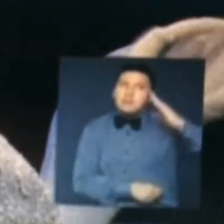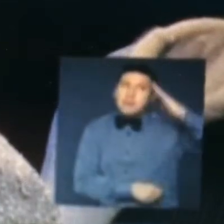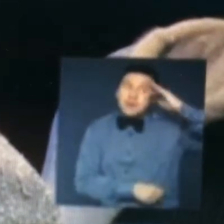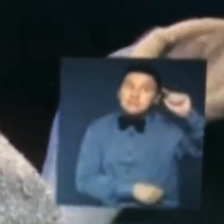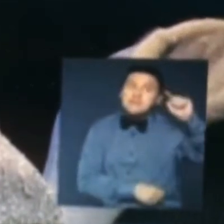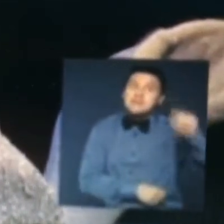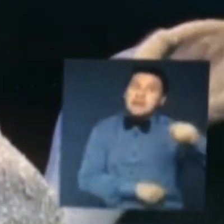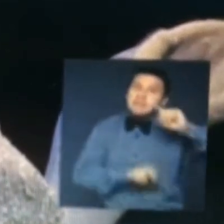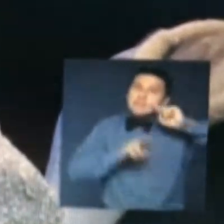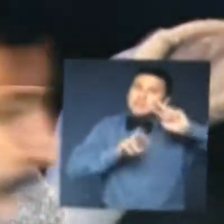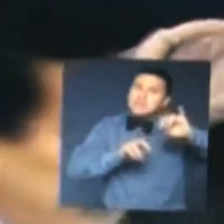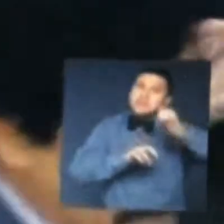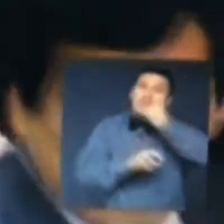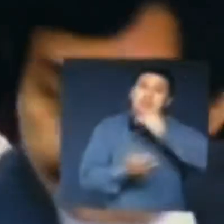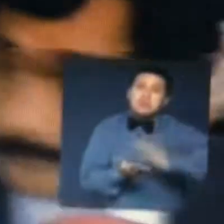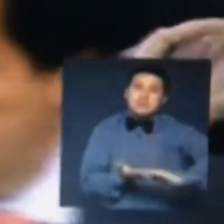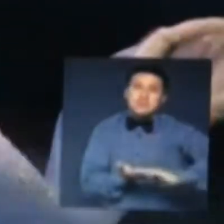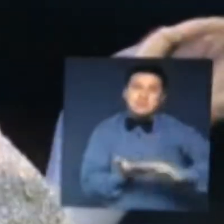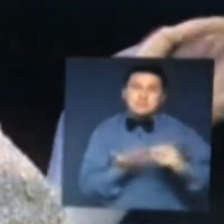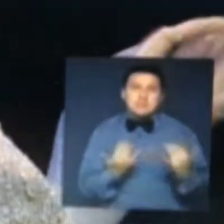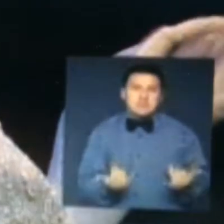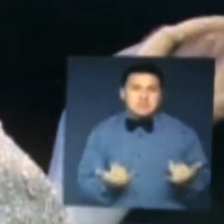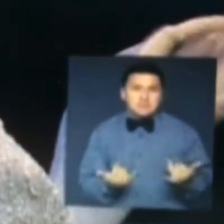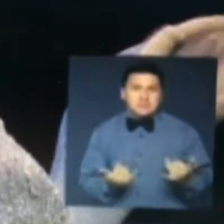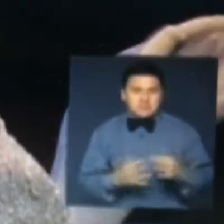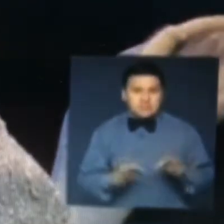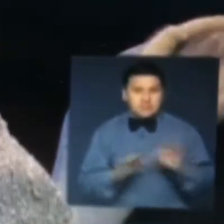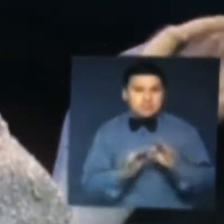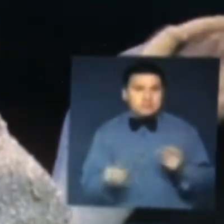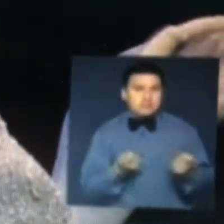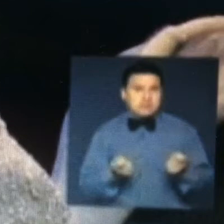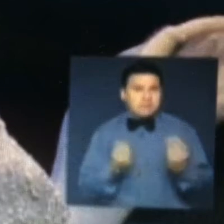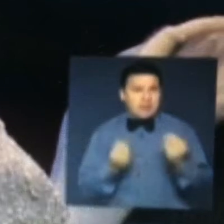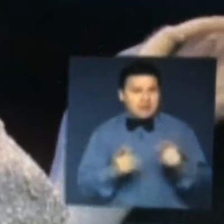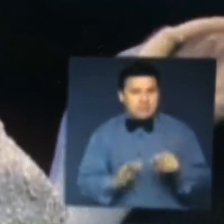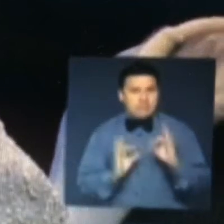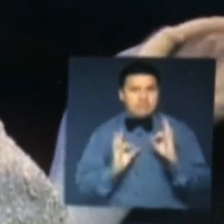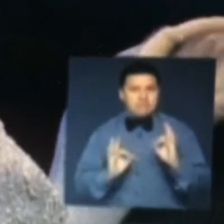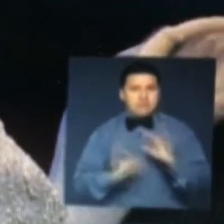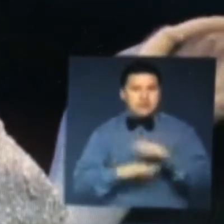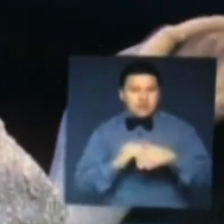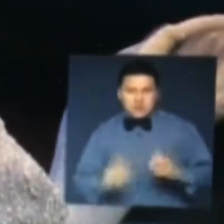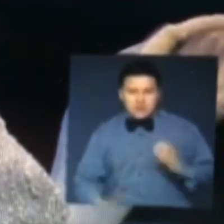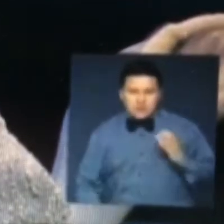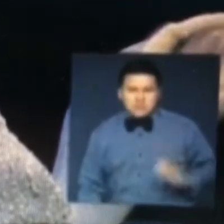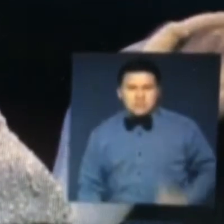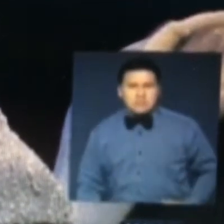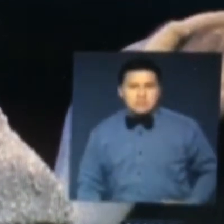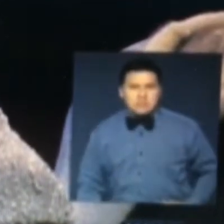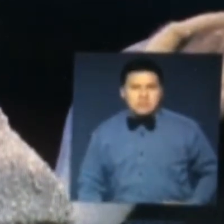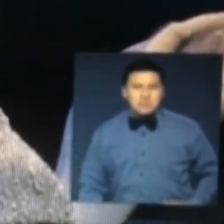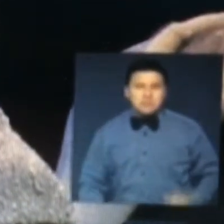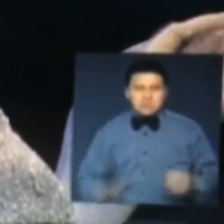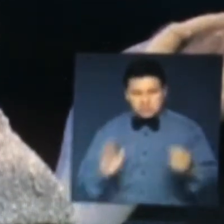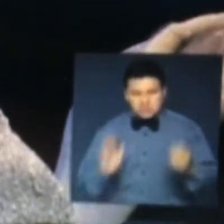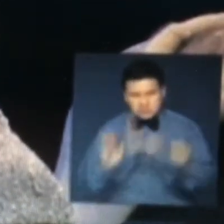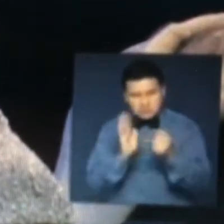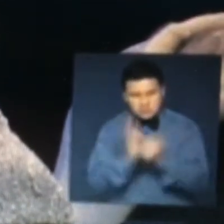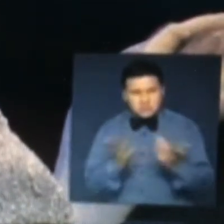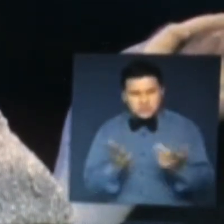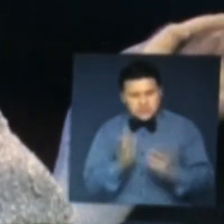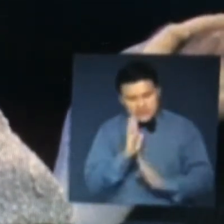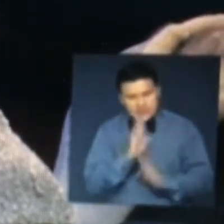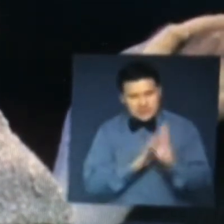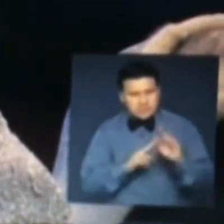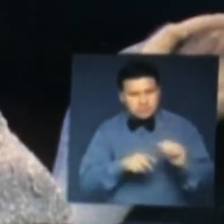autoridades competentes que adopten las medidas necesarias para garantizar a los ciudadanos allí señalados el desarrollo